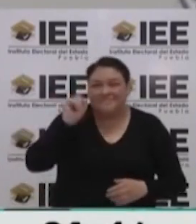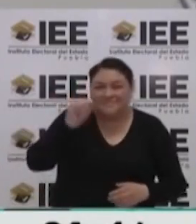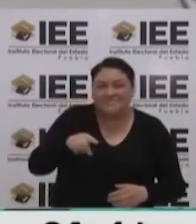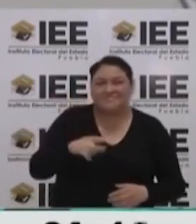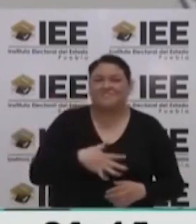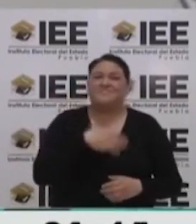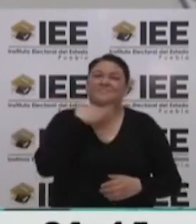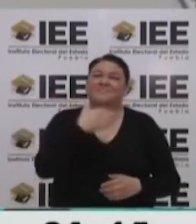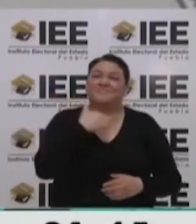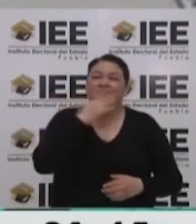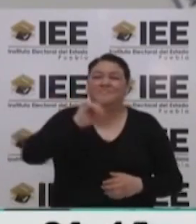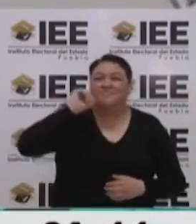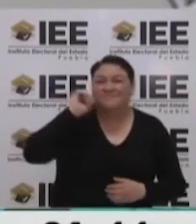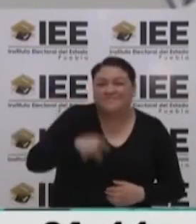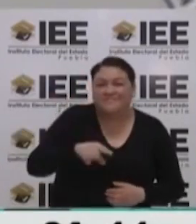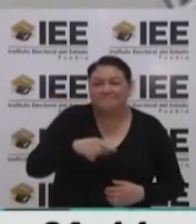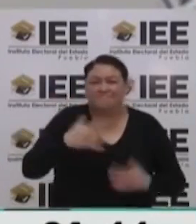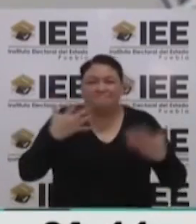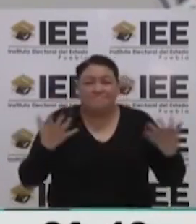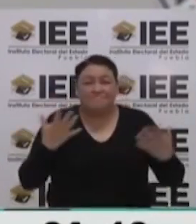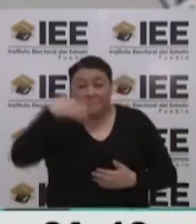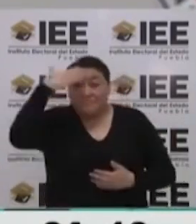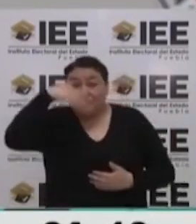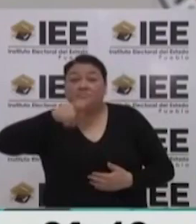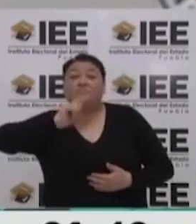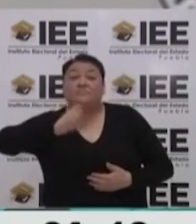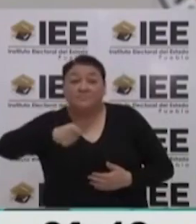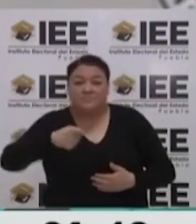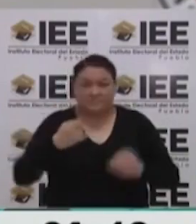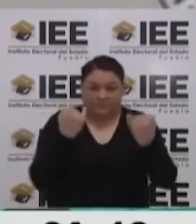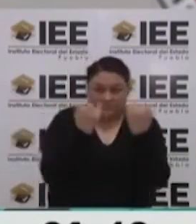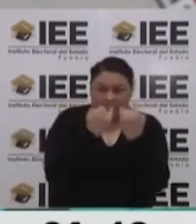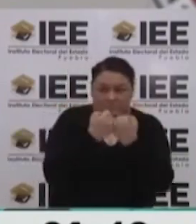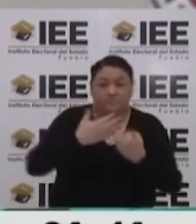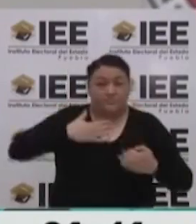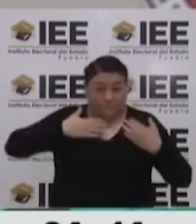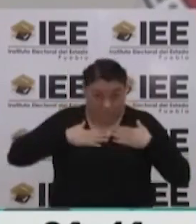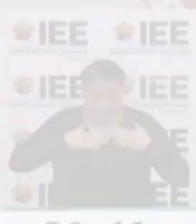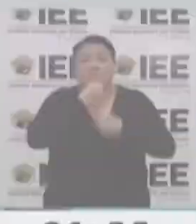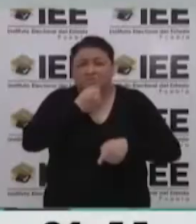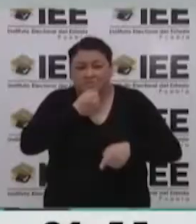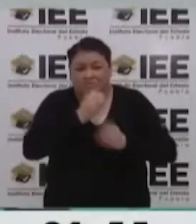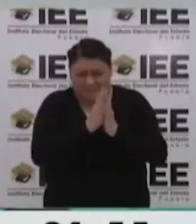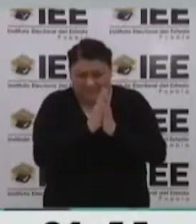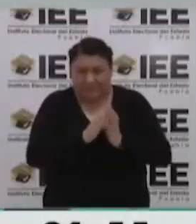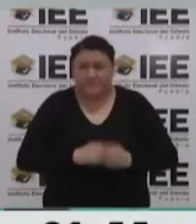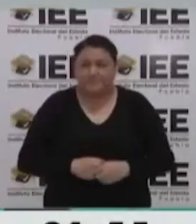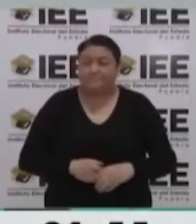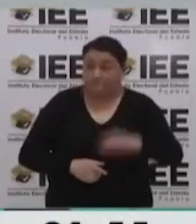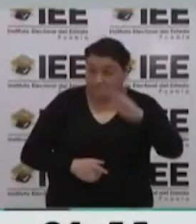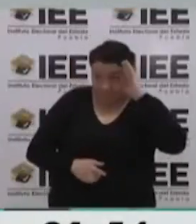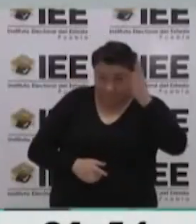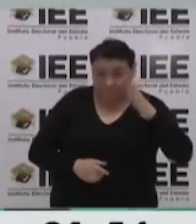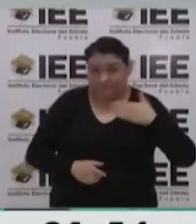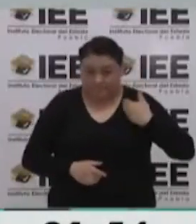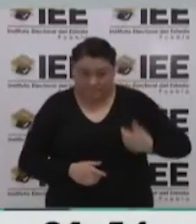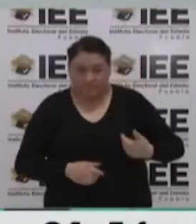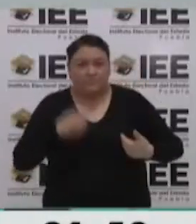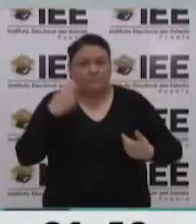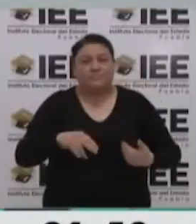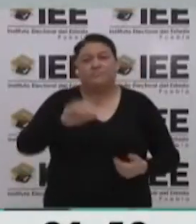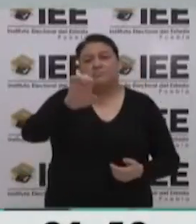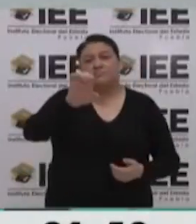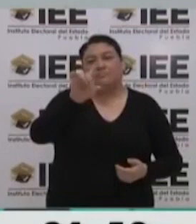corrupción de siempre en la salud pública a lo que yo me dedicado pude solicitan y abogado